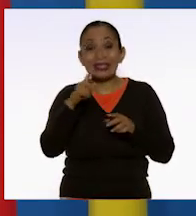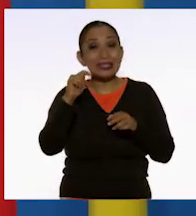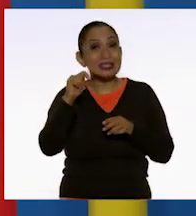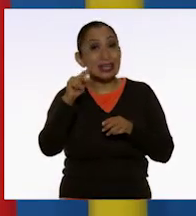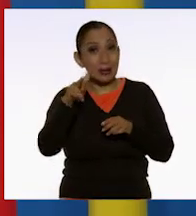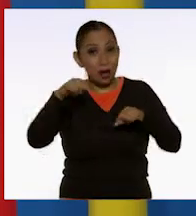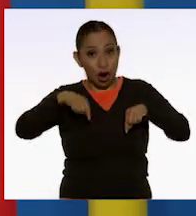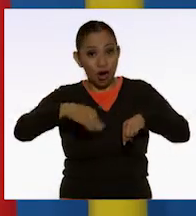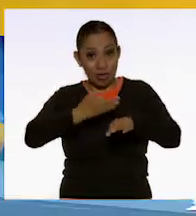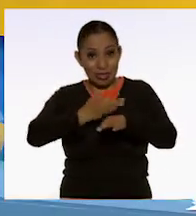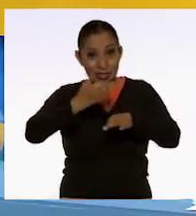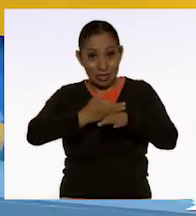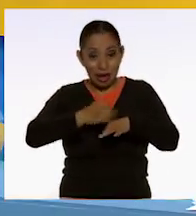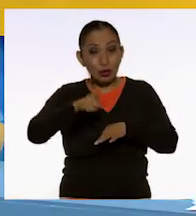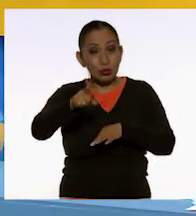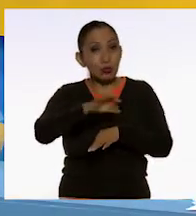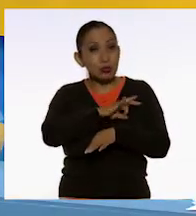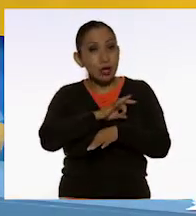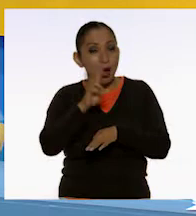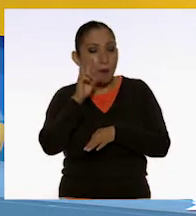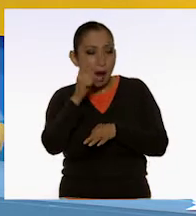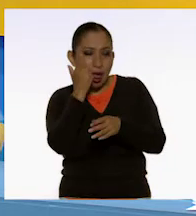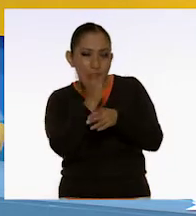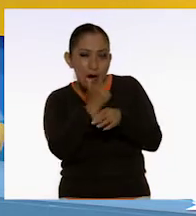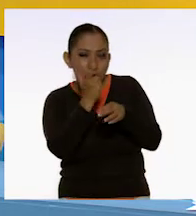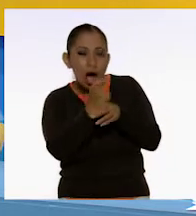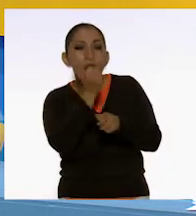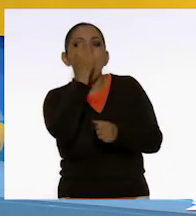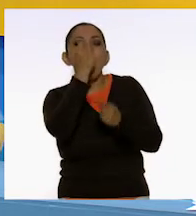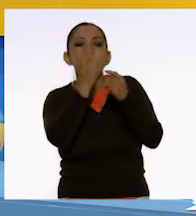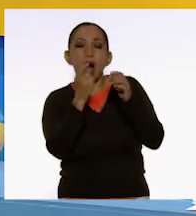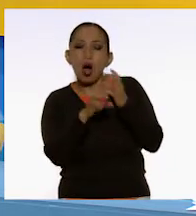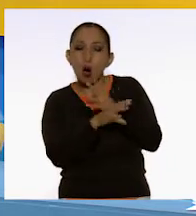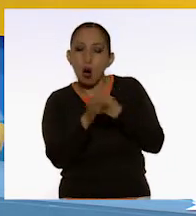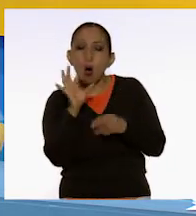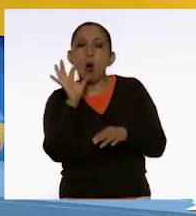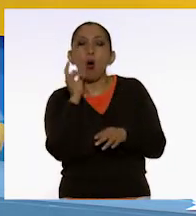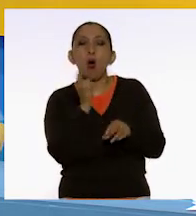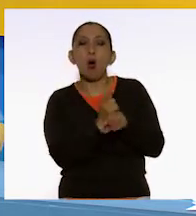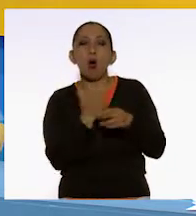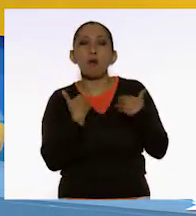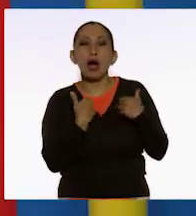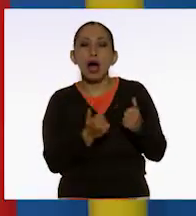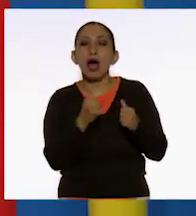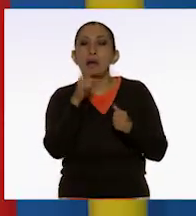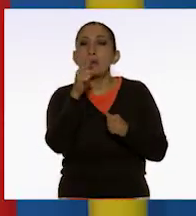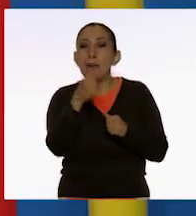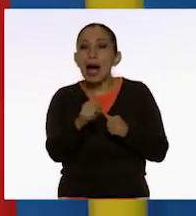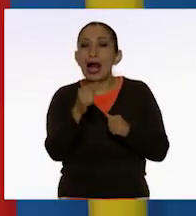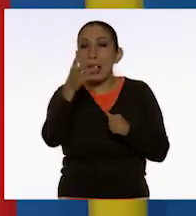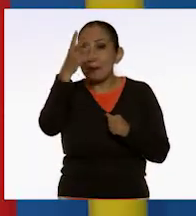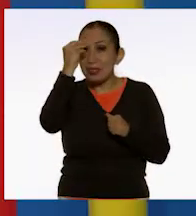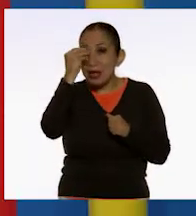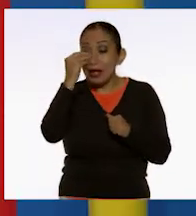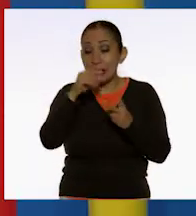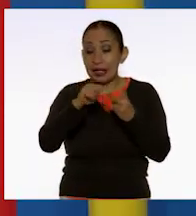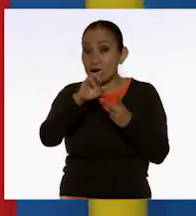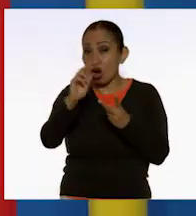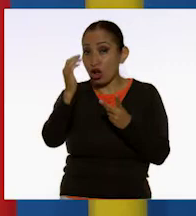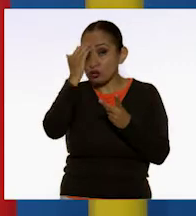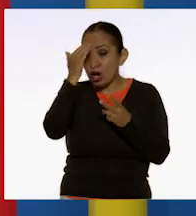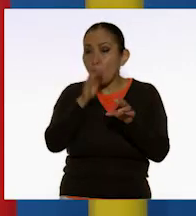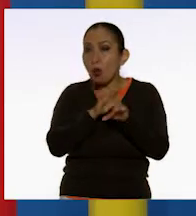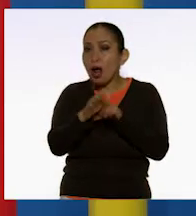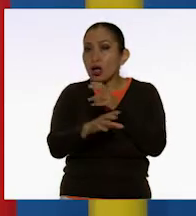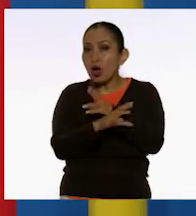tuvieron la oportunidad de identificar algunas sugerencias para promover su aprendizaje. Reconocer los recursos